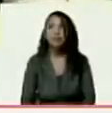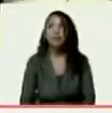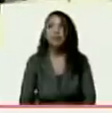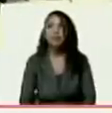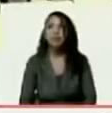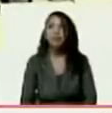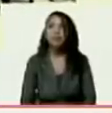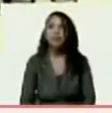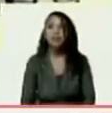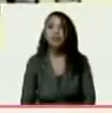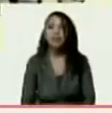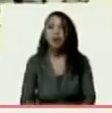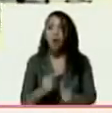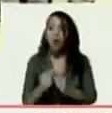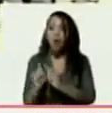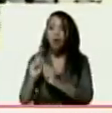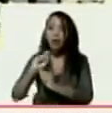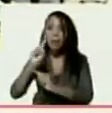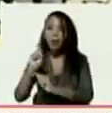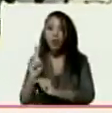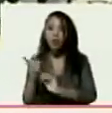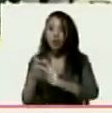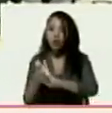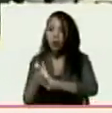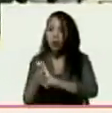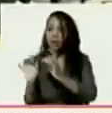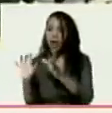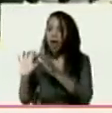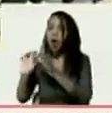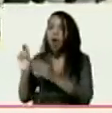La siguiente pregunta la hace Luis Patiño por Unión Radio.